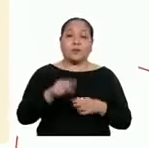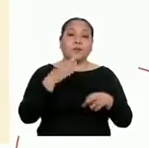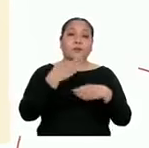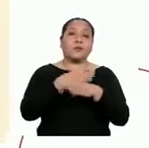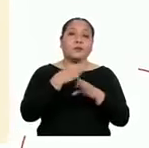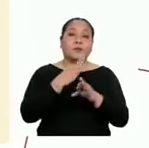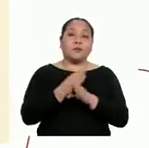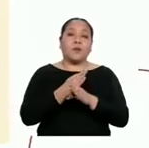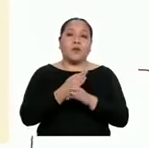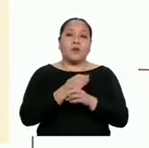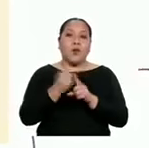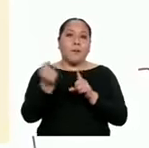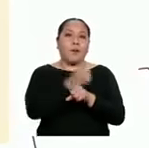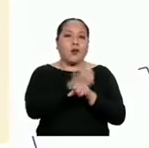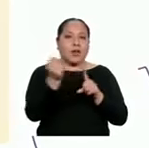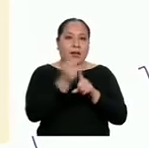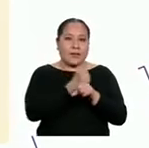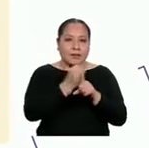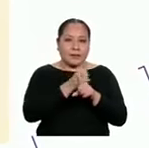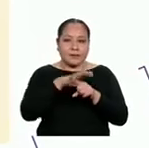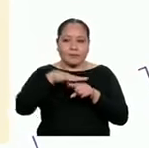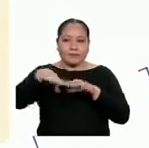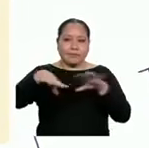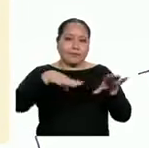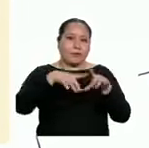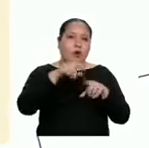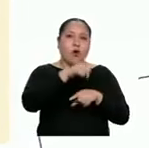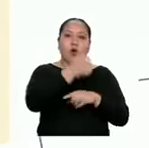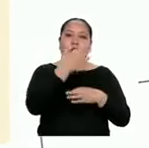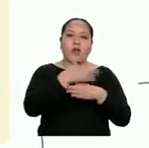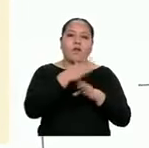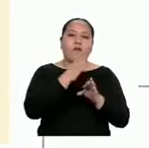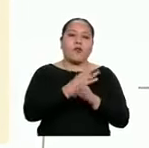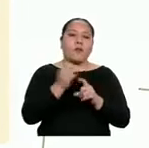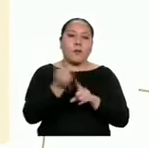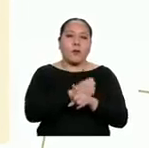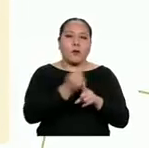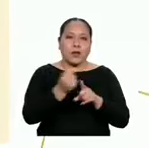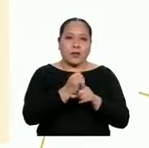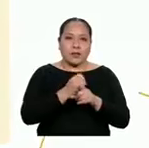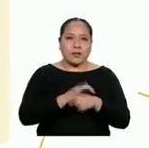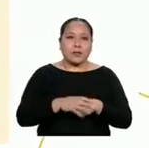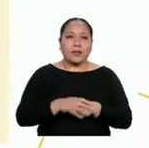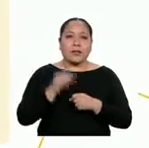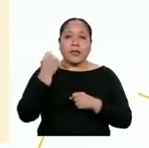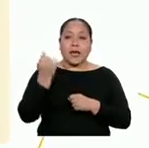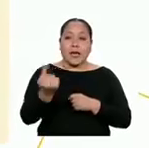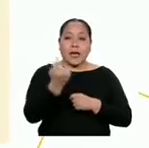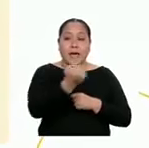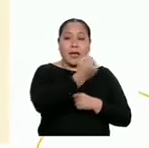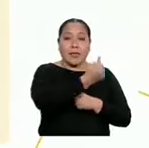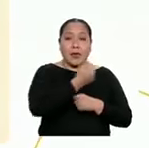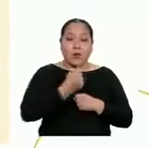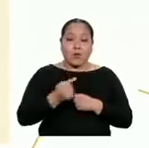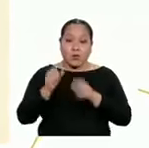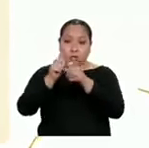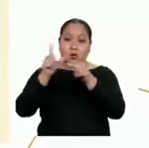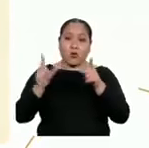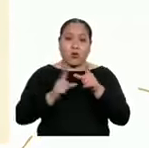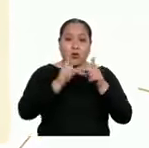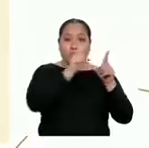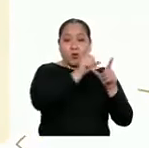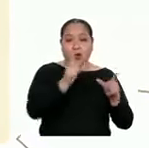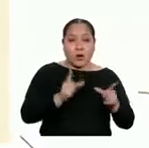de violencia que deriva en otros tipos de violencia en la esfera social y en cada uno de los espacios que